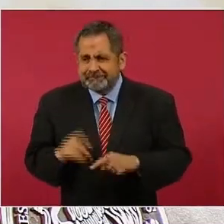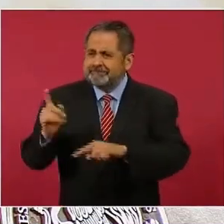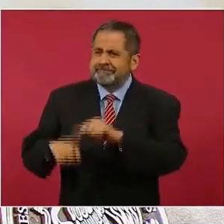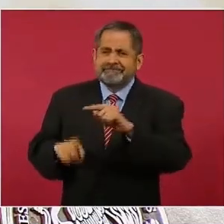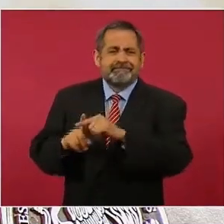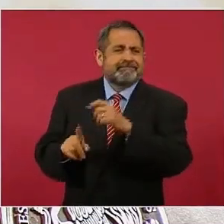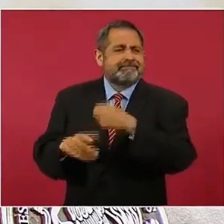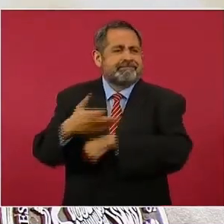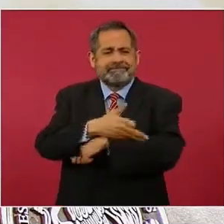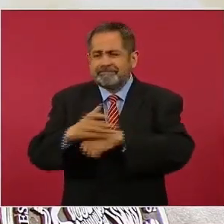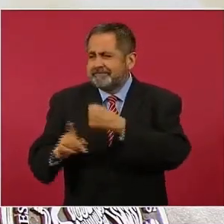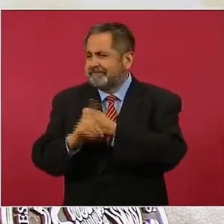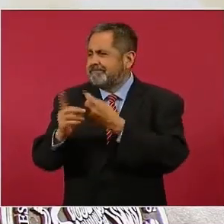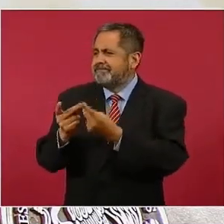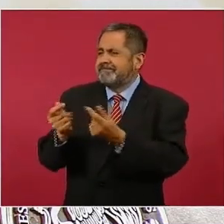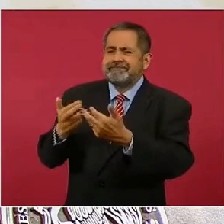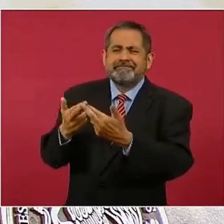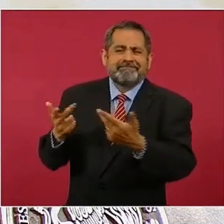familias.